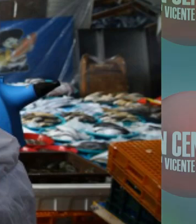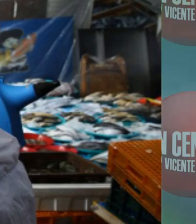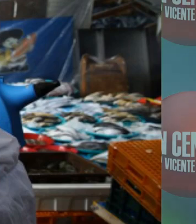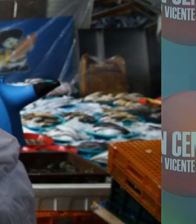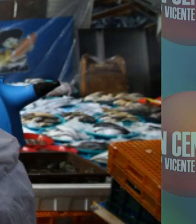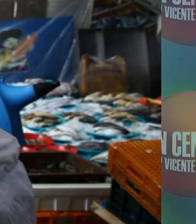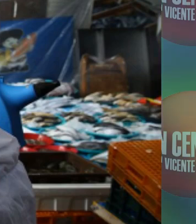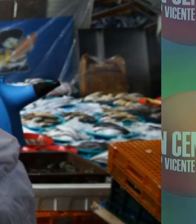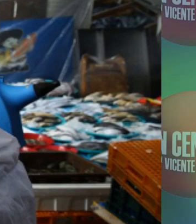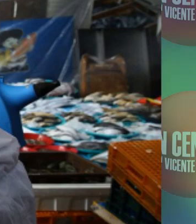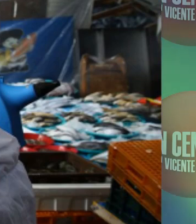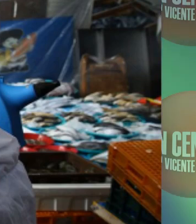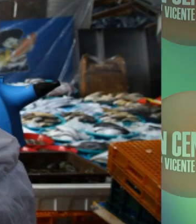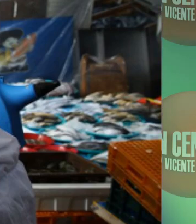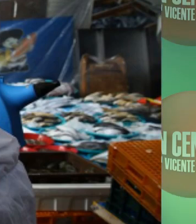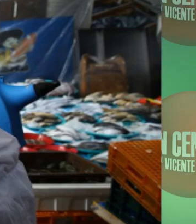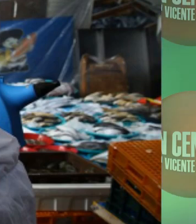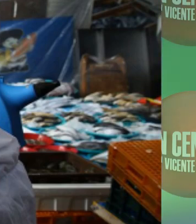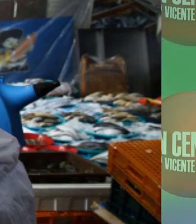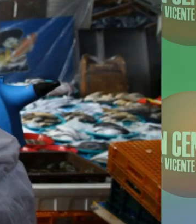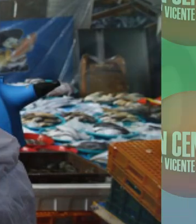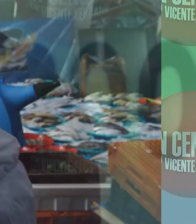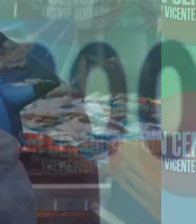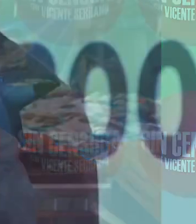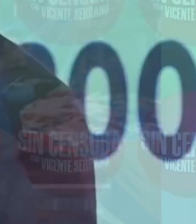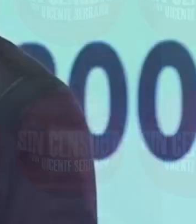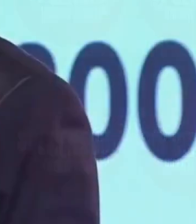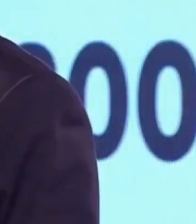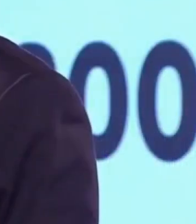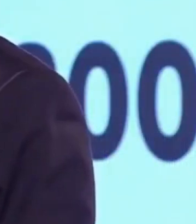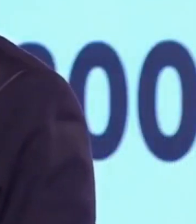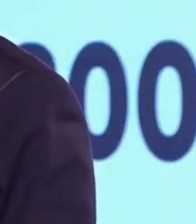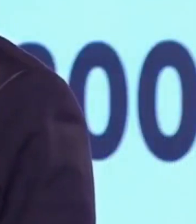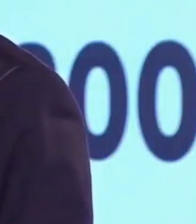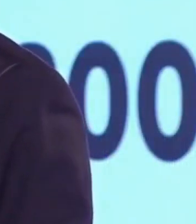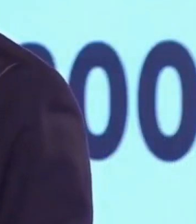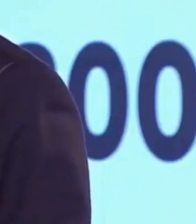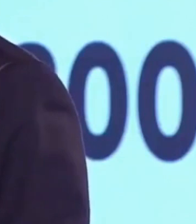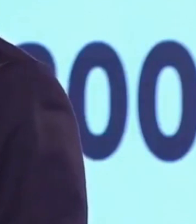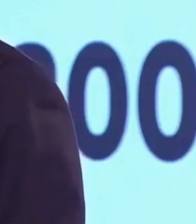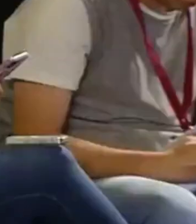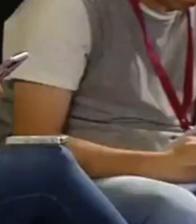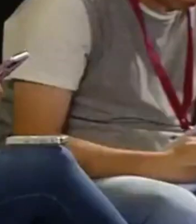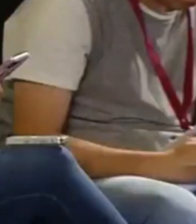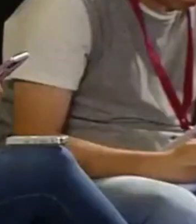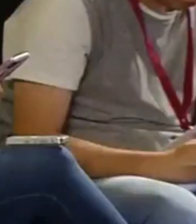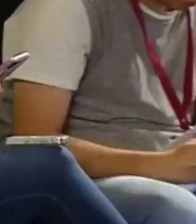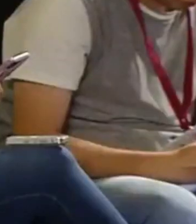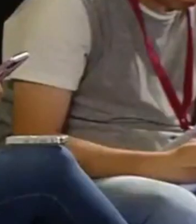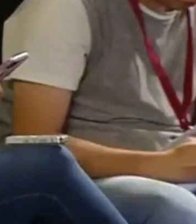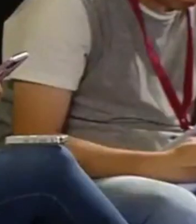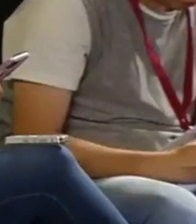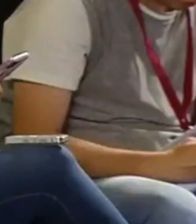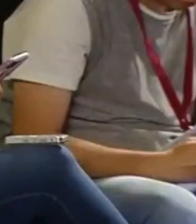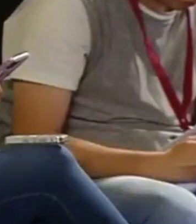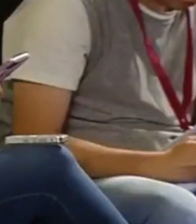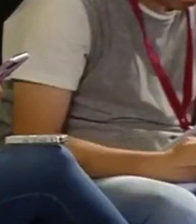ir resembrando de otros países o al interior. En el caso de China duró 12